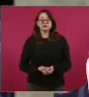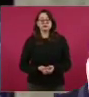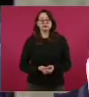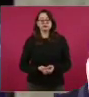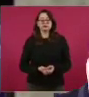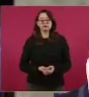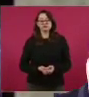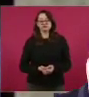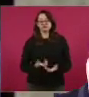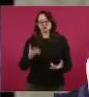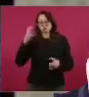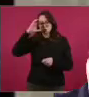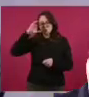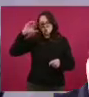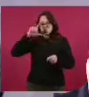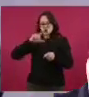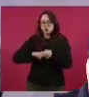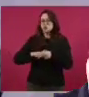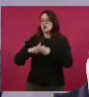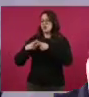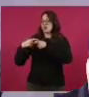esas costumbres,